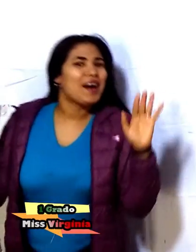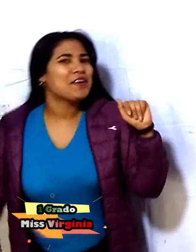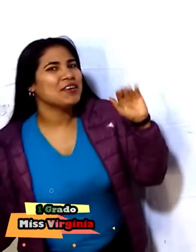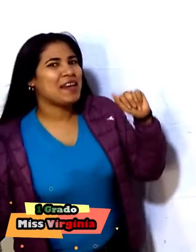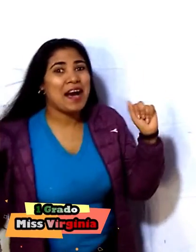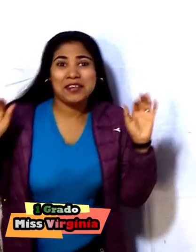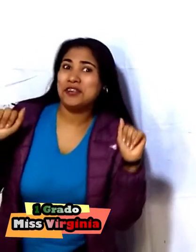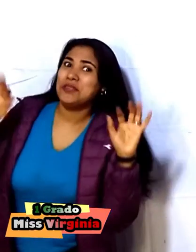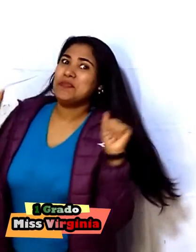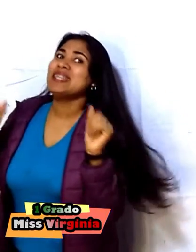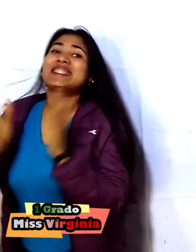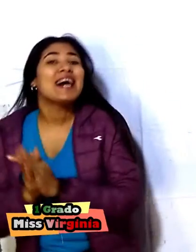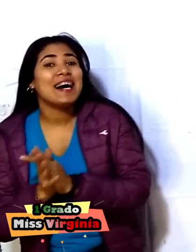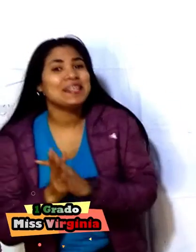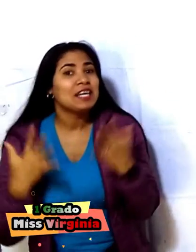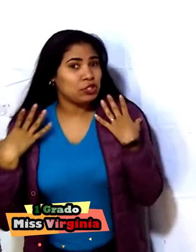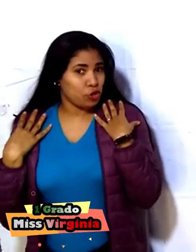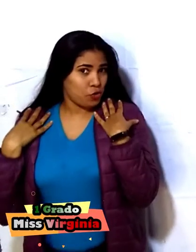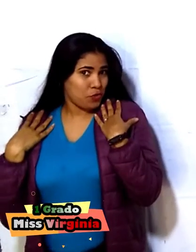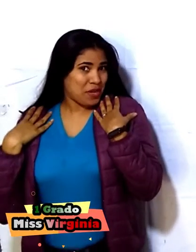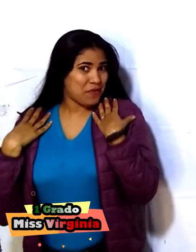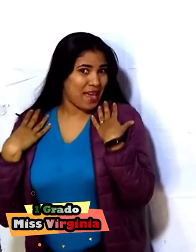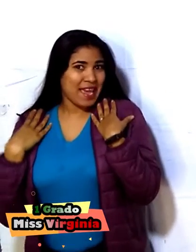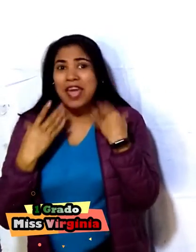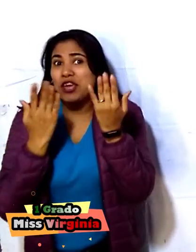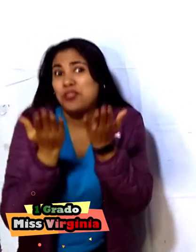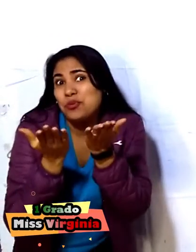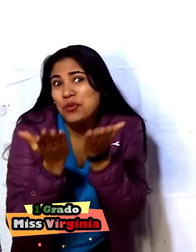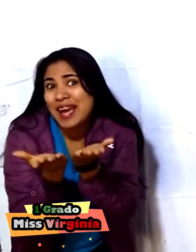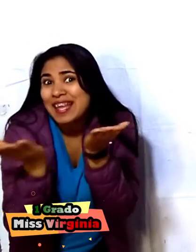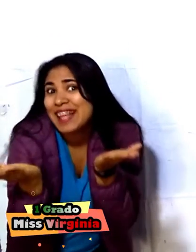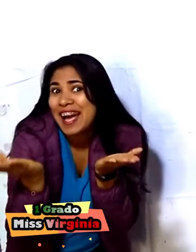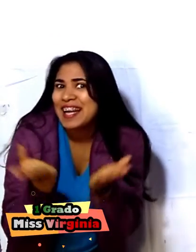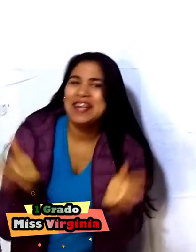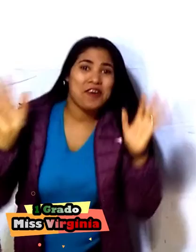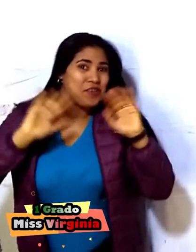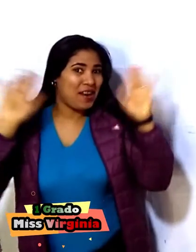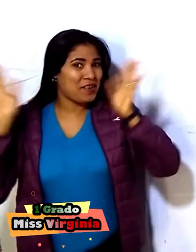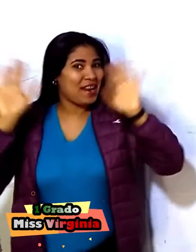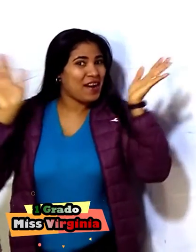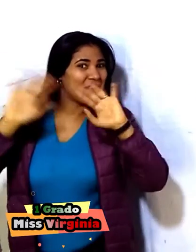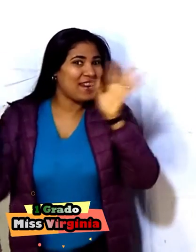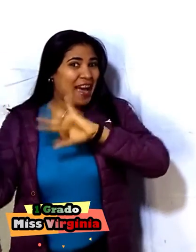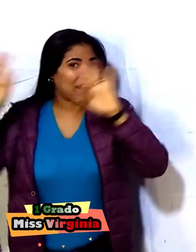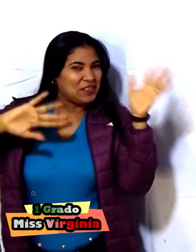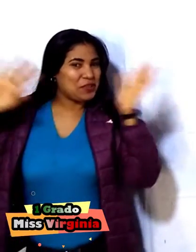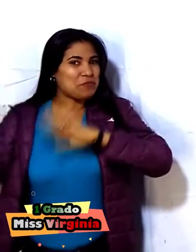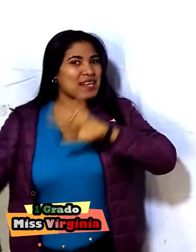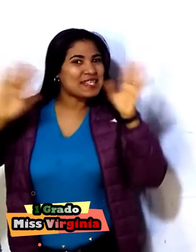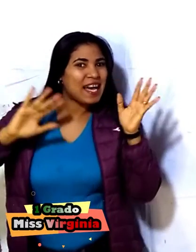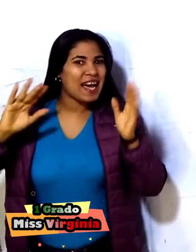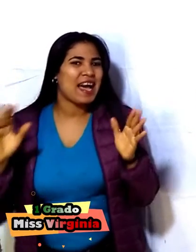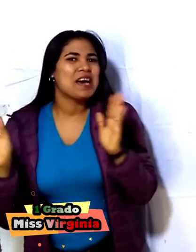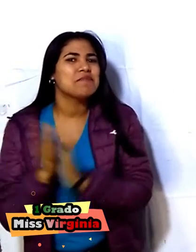Hola, hola, hola, ¿cómo está? Yo muy bien, ¿y tú qué tal? Hola, hola, hola,